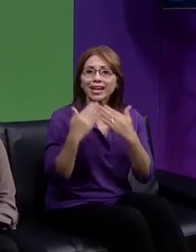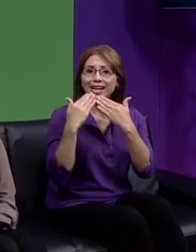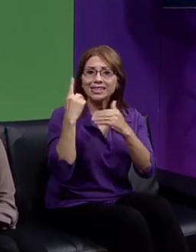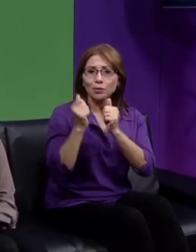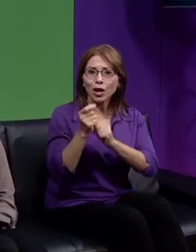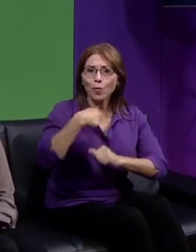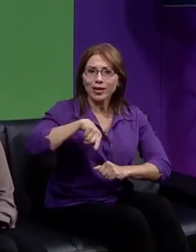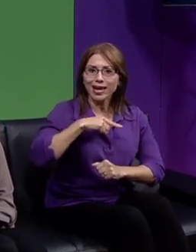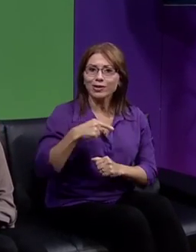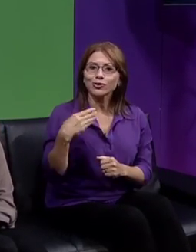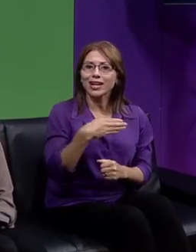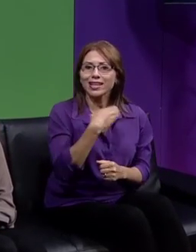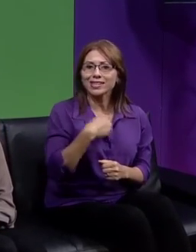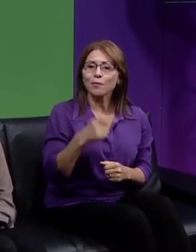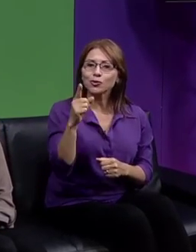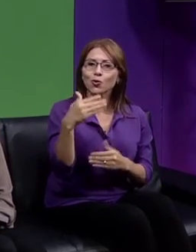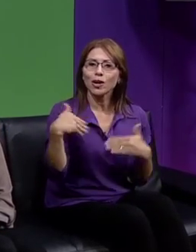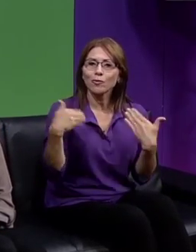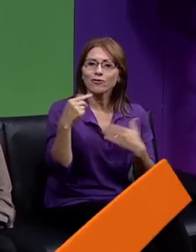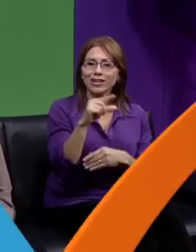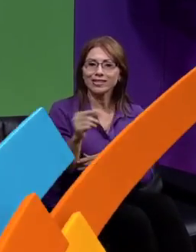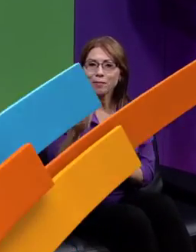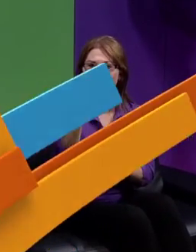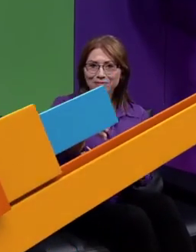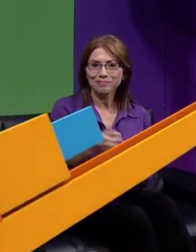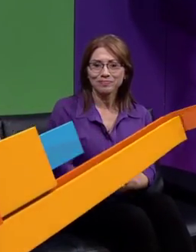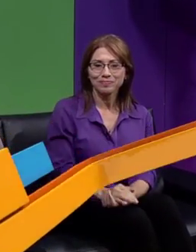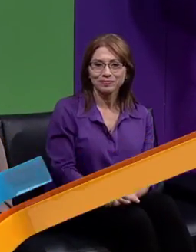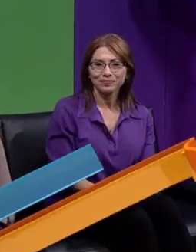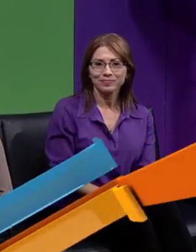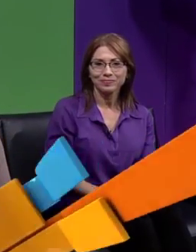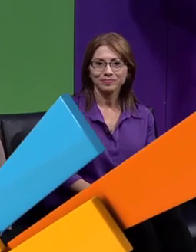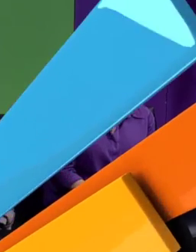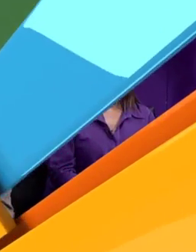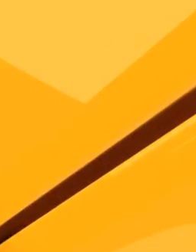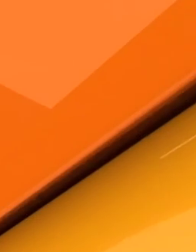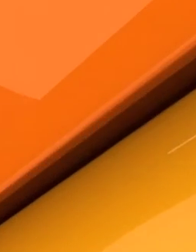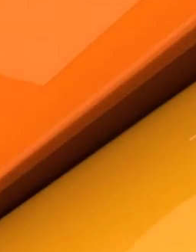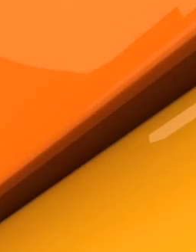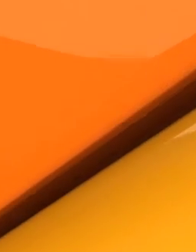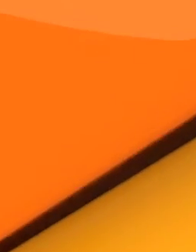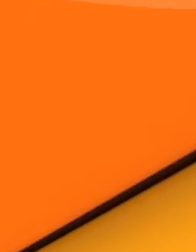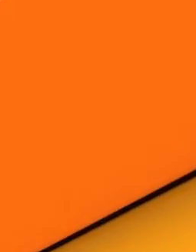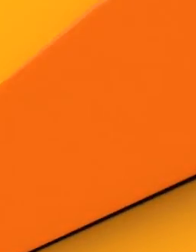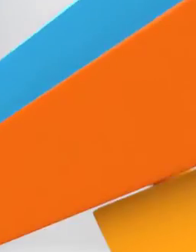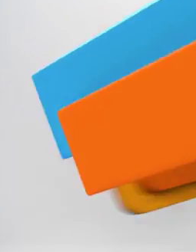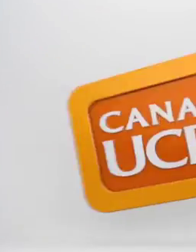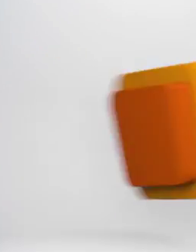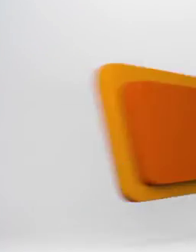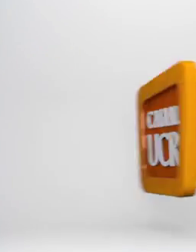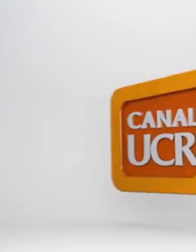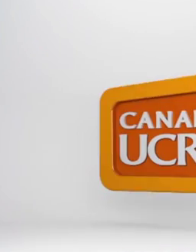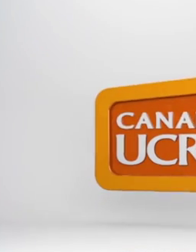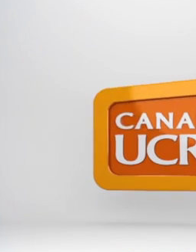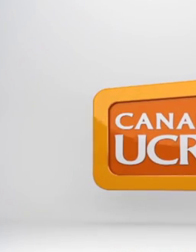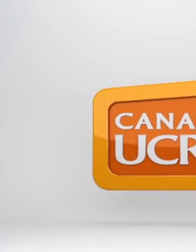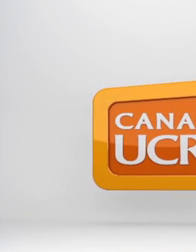Gracias por acompañarnos. Le deseamos una muy feliz semana. ¡Gracias! ¡Gracias! ¡Gracias!